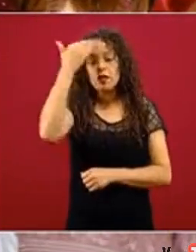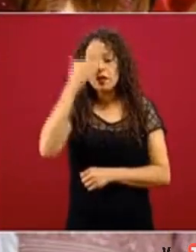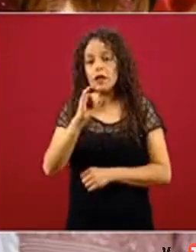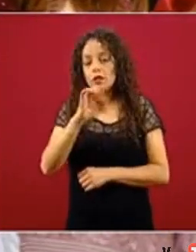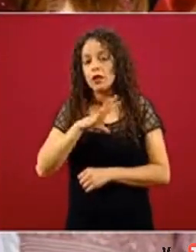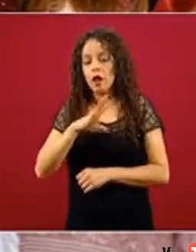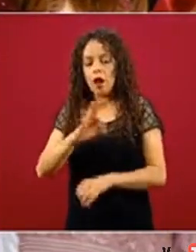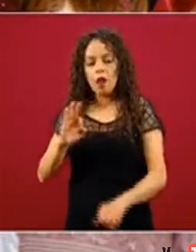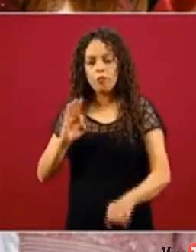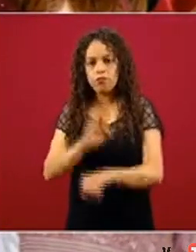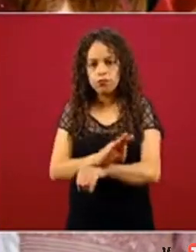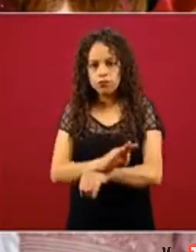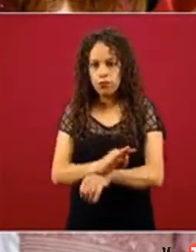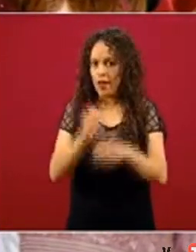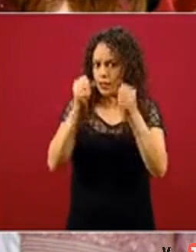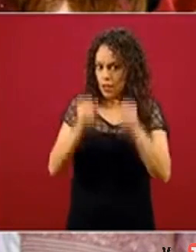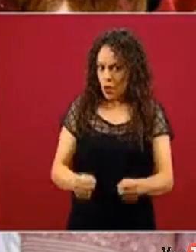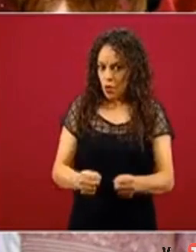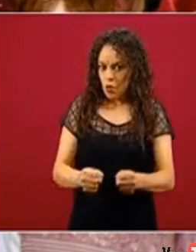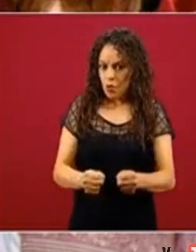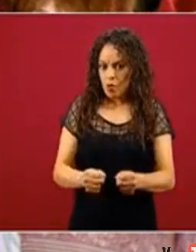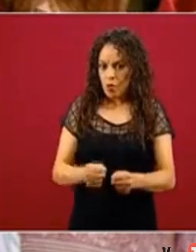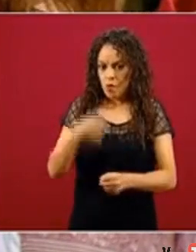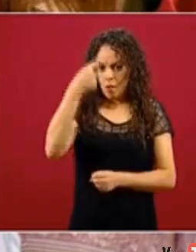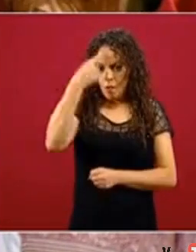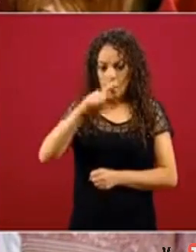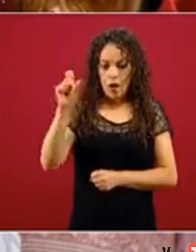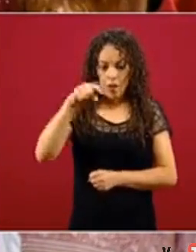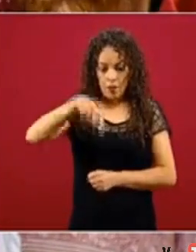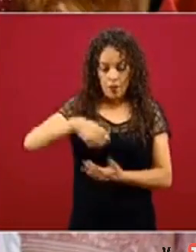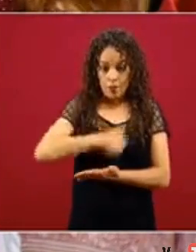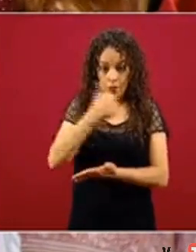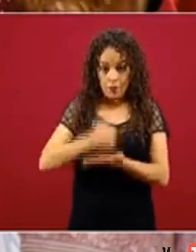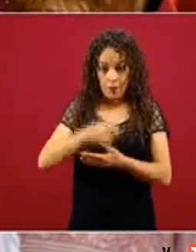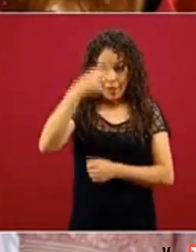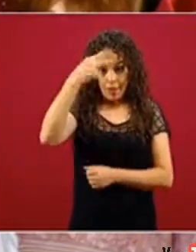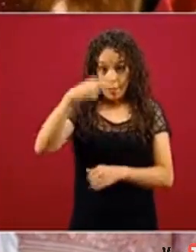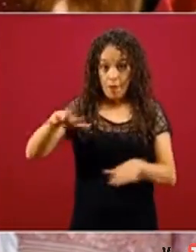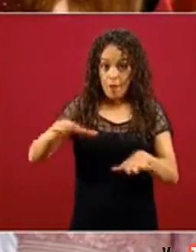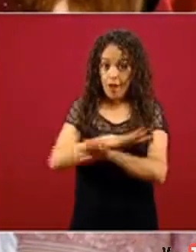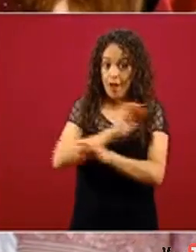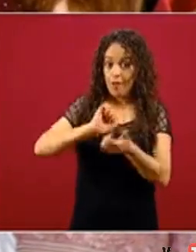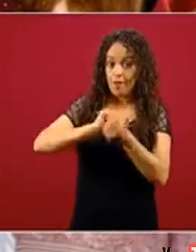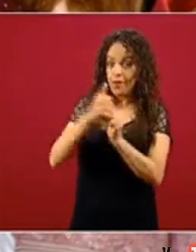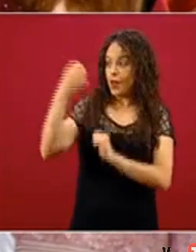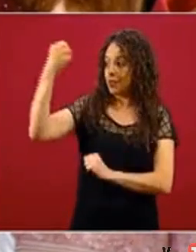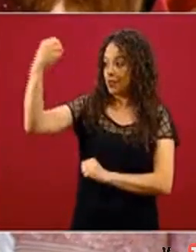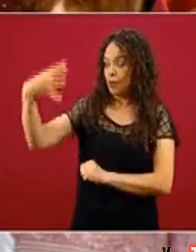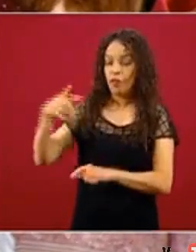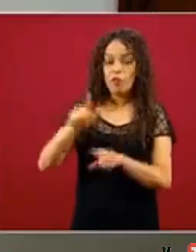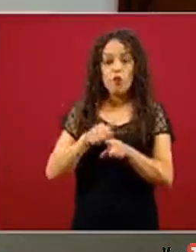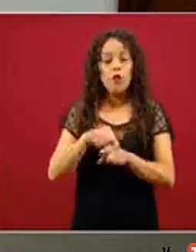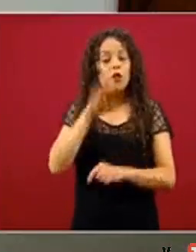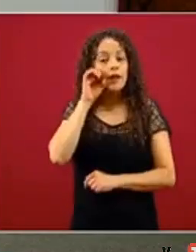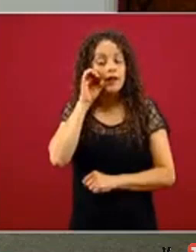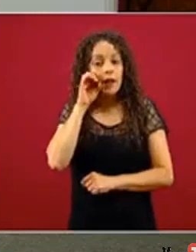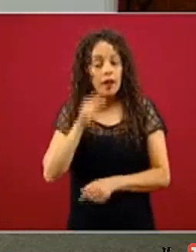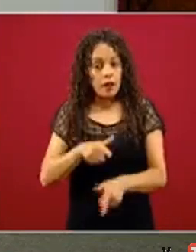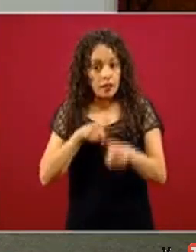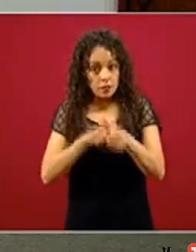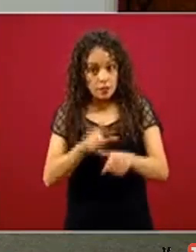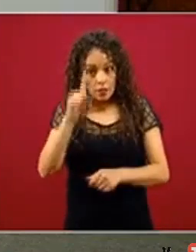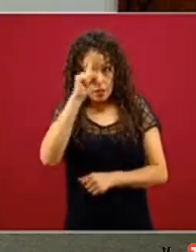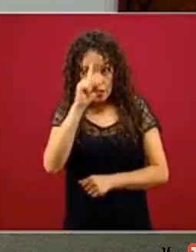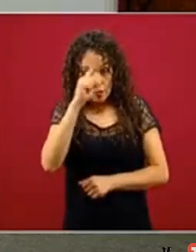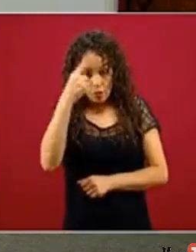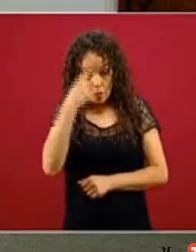materia cuando pasemos en Ciudad de México al naranja? ¿Seguirá la recomendación para que estos grupos